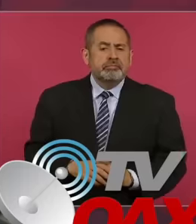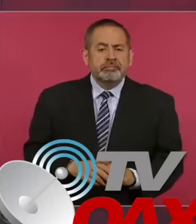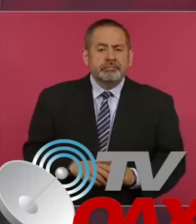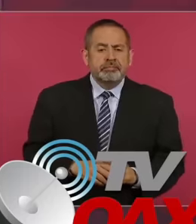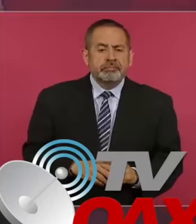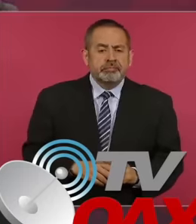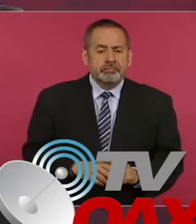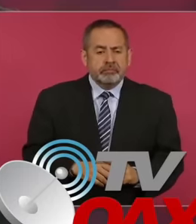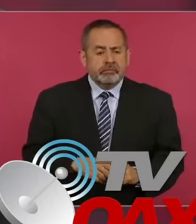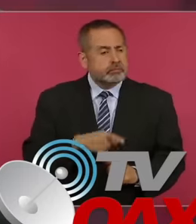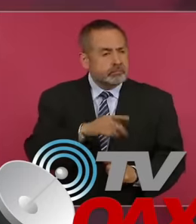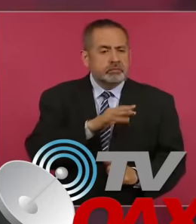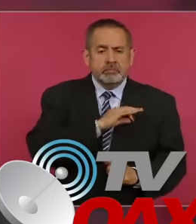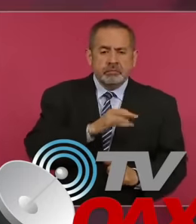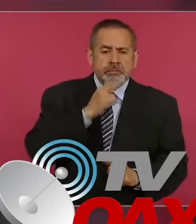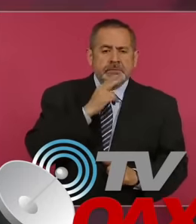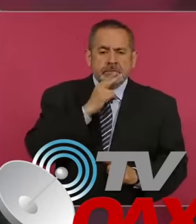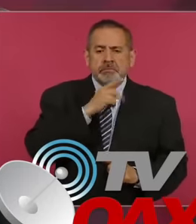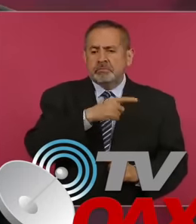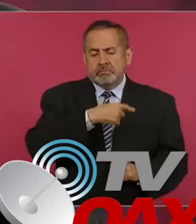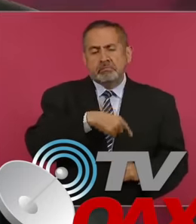que puedan ellos